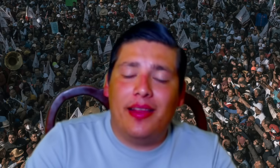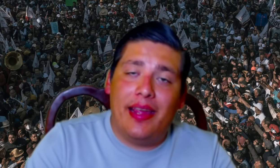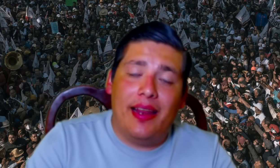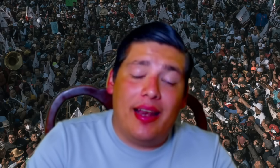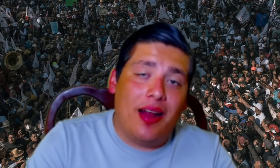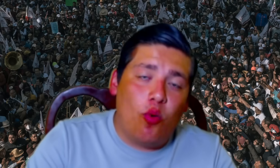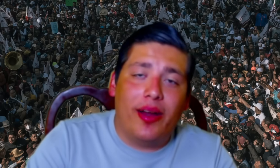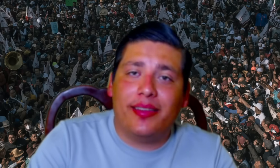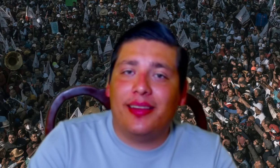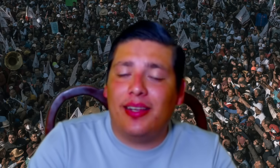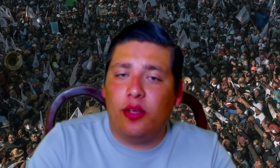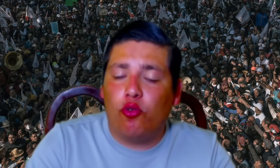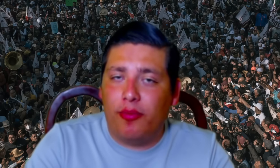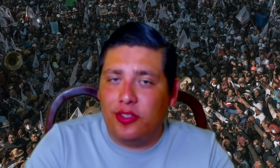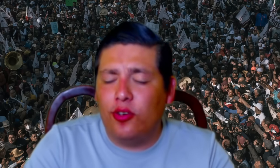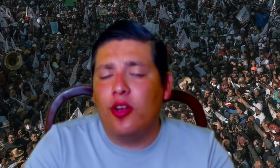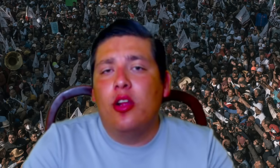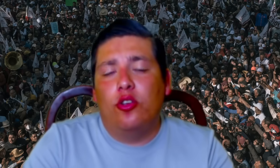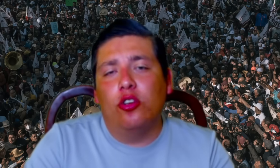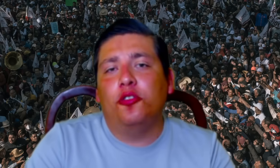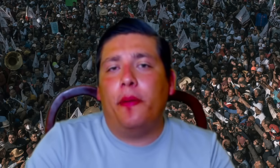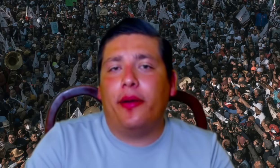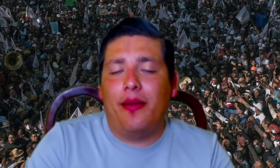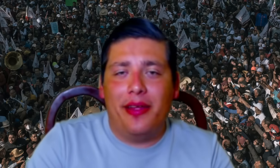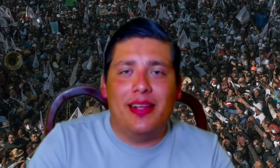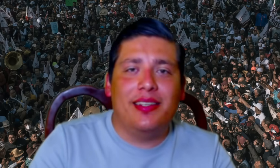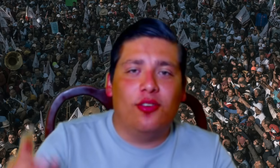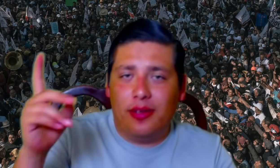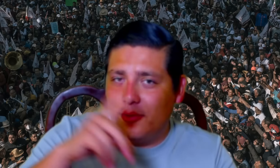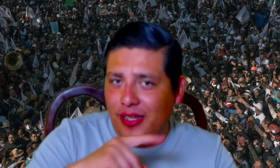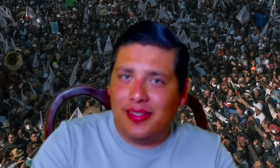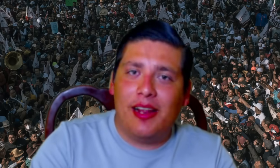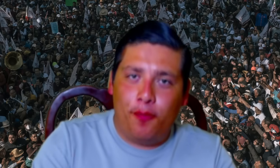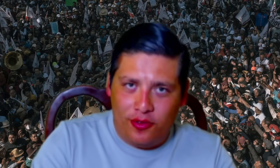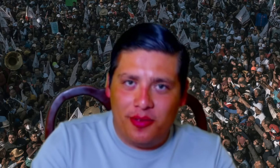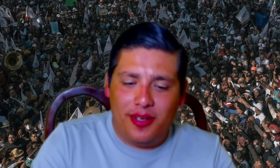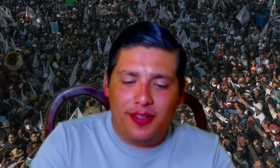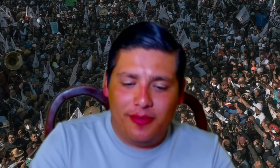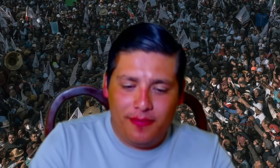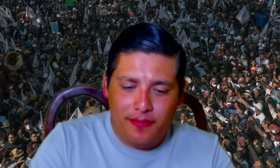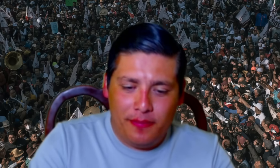de la Cuarta Transformación. Yo soy Pepe Ramírez y nos vemos hasta la próxima.